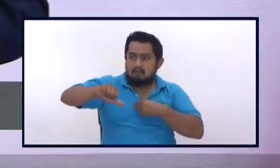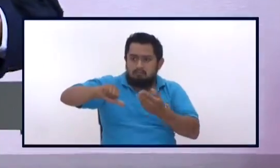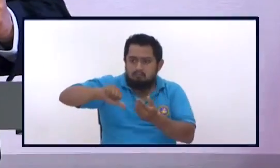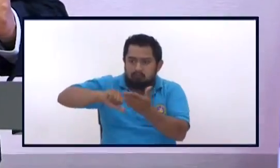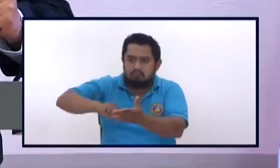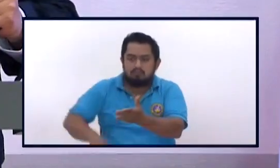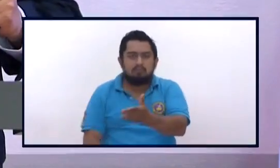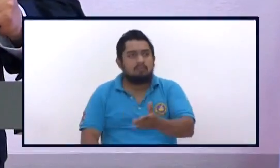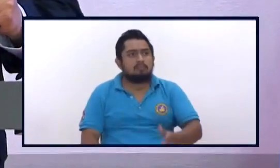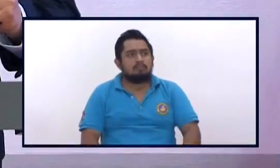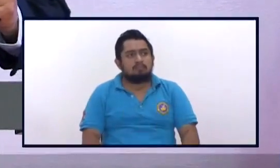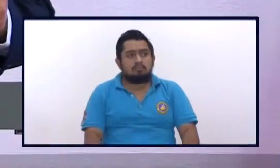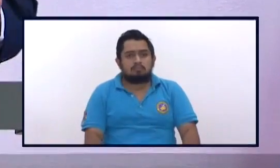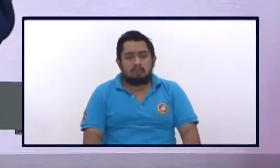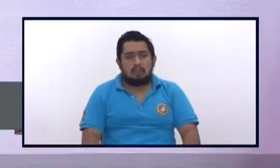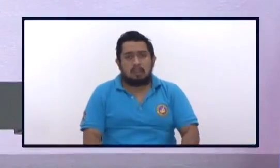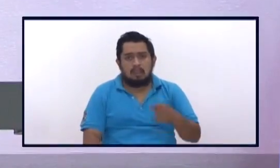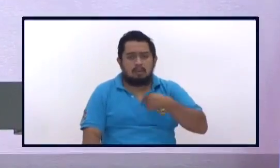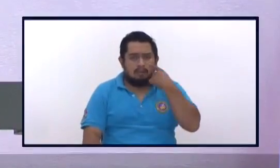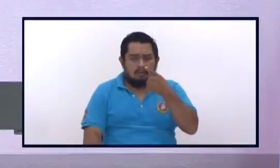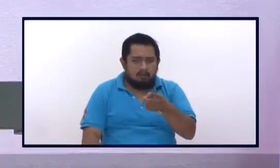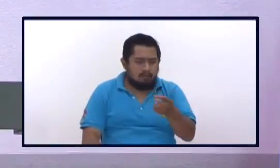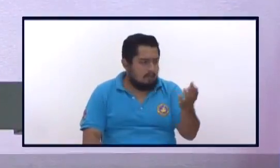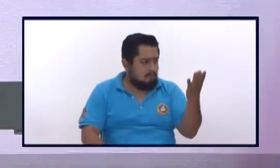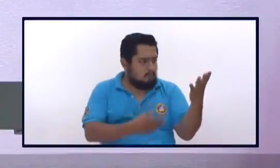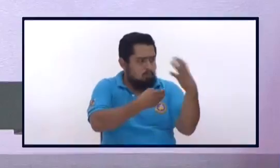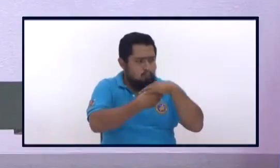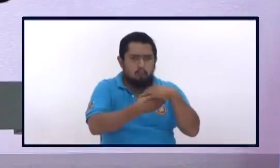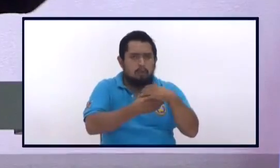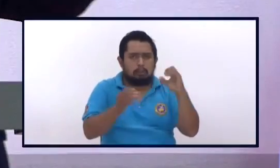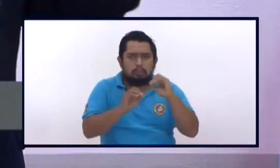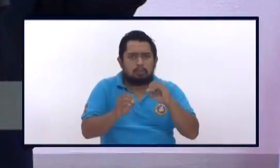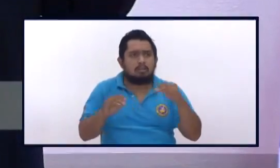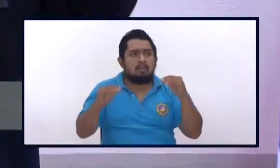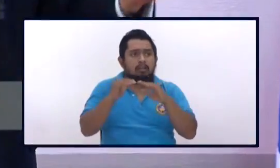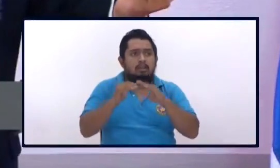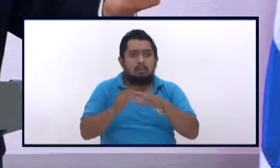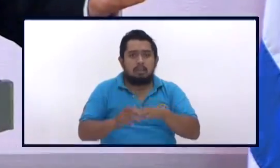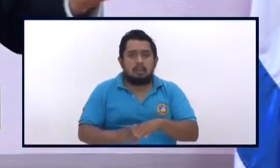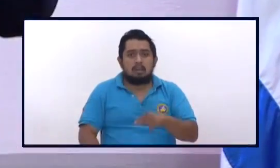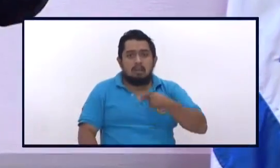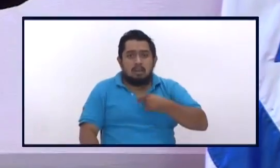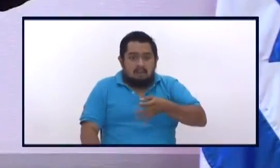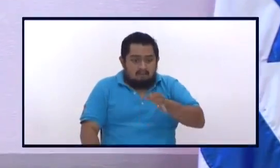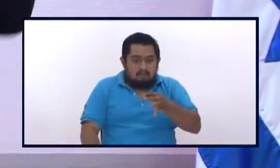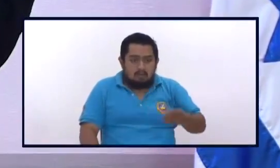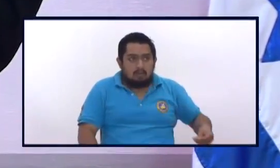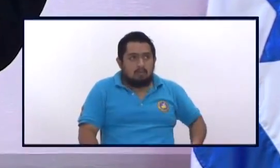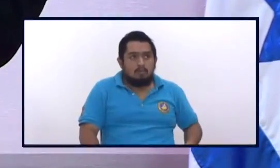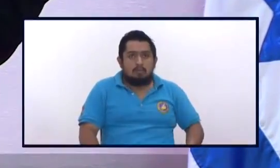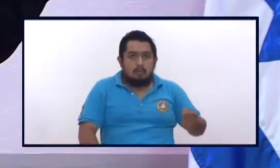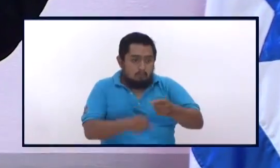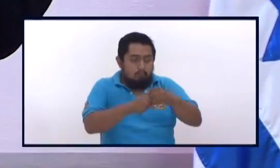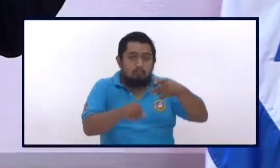con él y yo no me percaté que no había cerrado el baúl ni me percaté que la llave de proximidad estaba en el llavero del